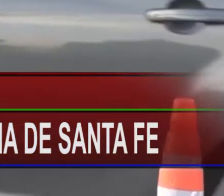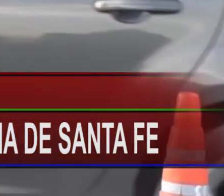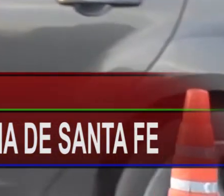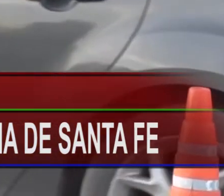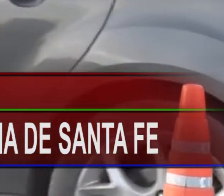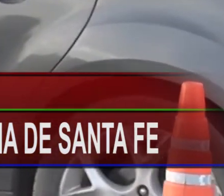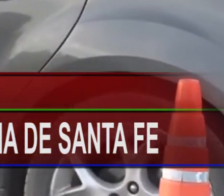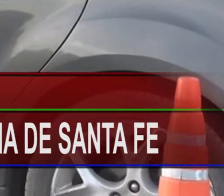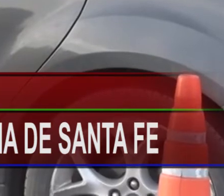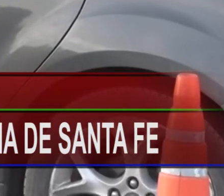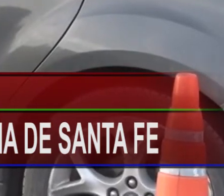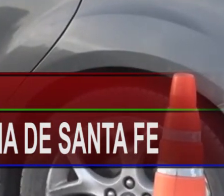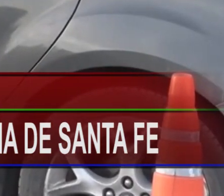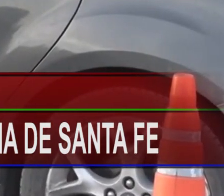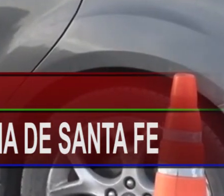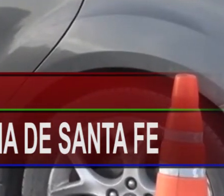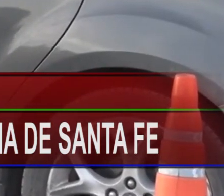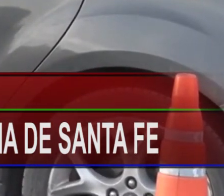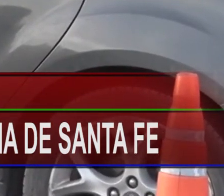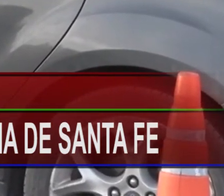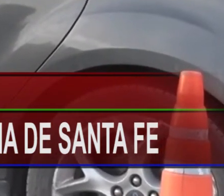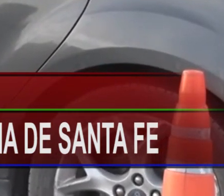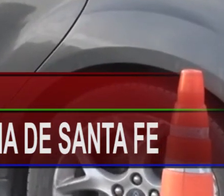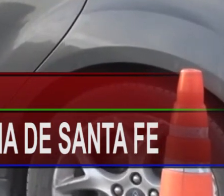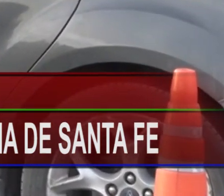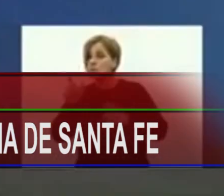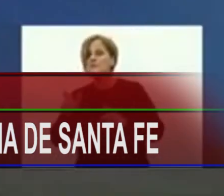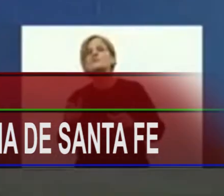casos, 22 casos han sido confirmados con un nexo